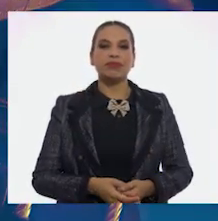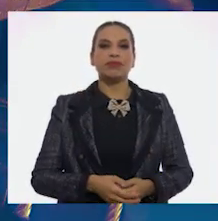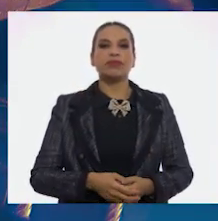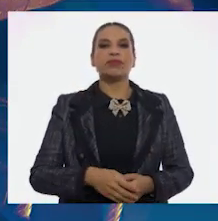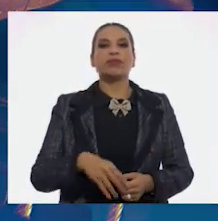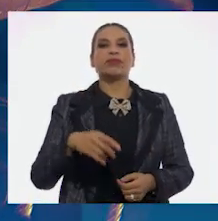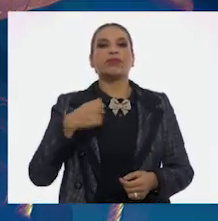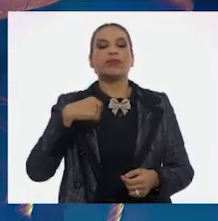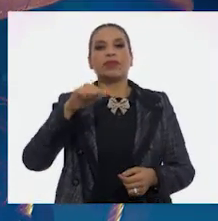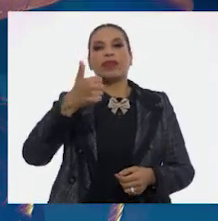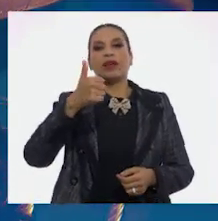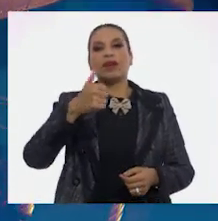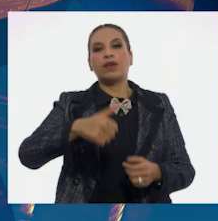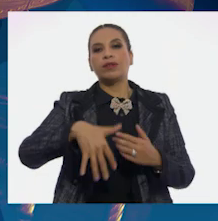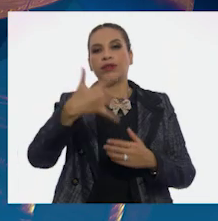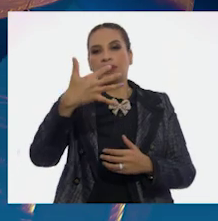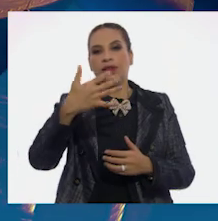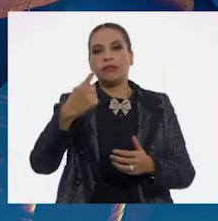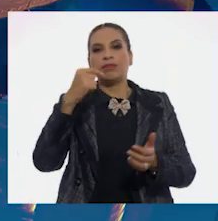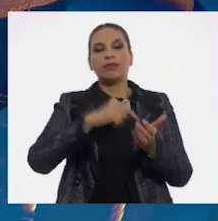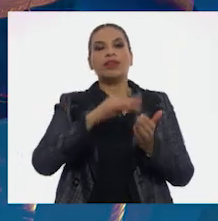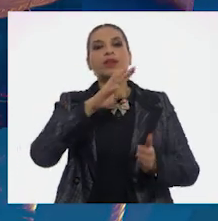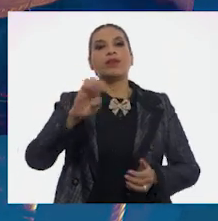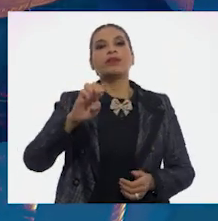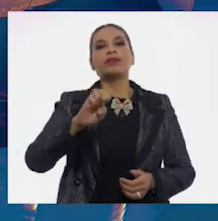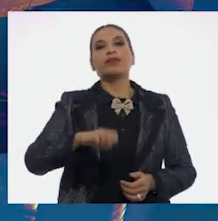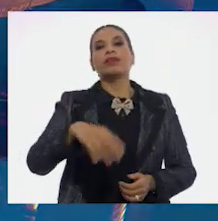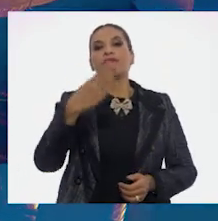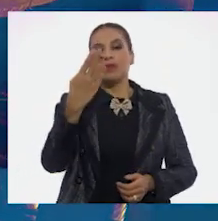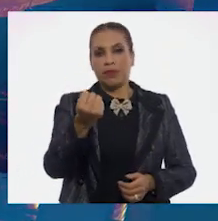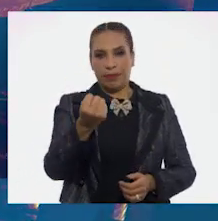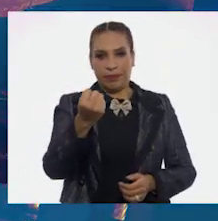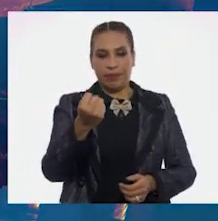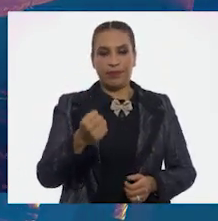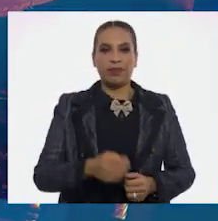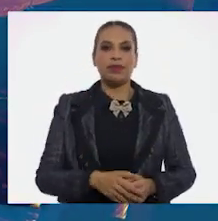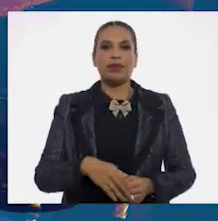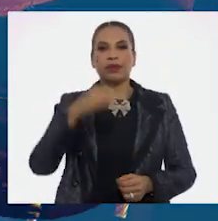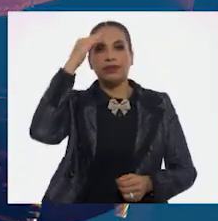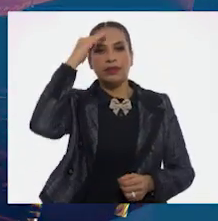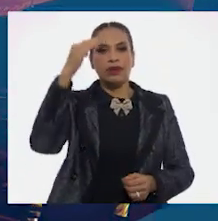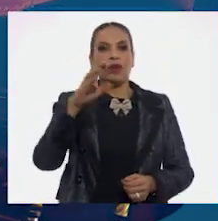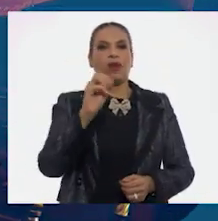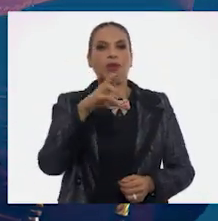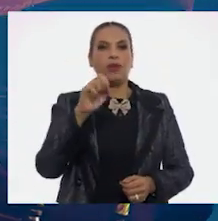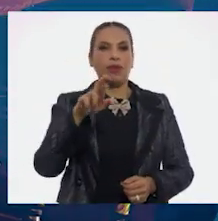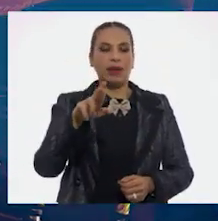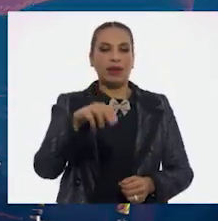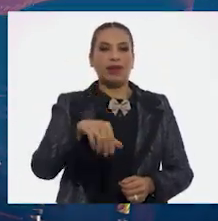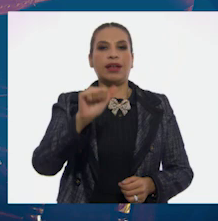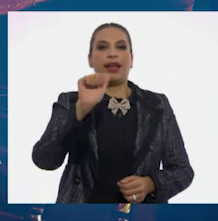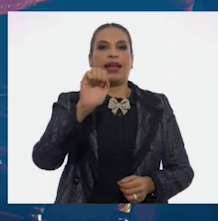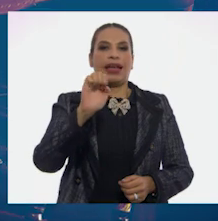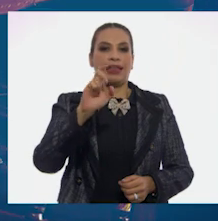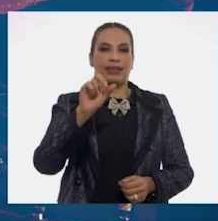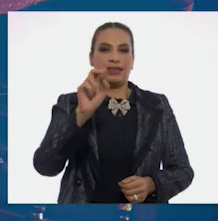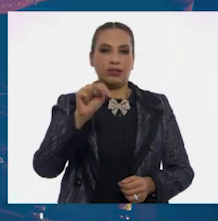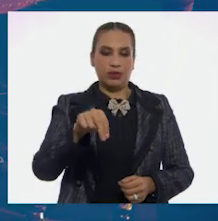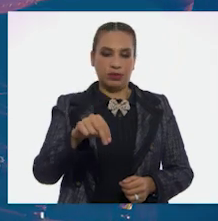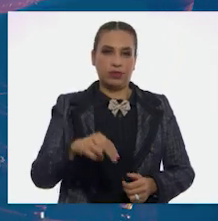Chapultepec, agosto 15 de 1909. Señor Tomás A. Edison.